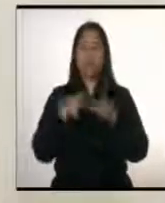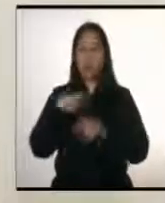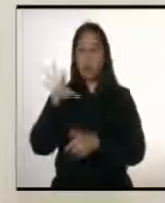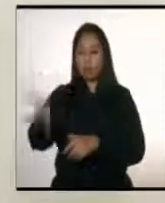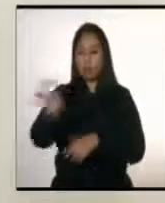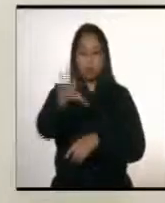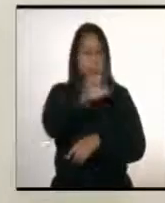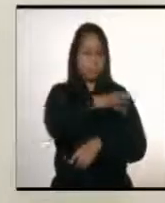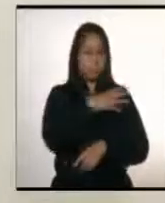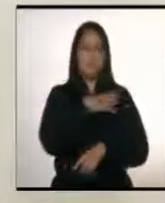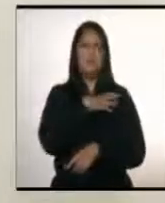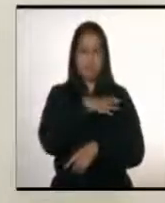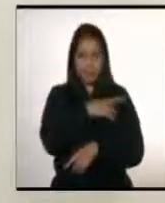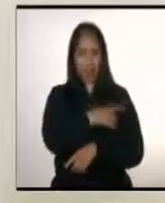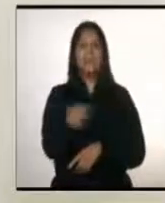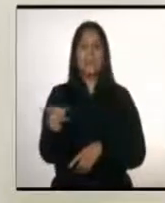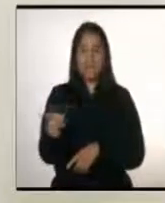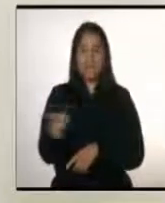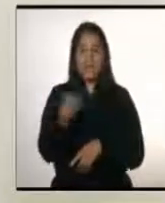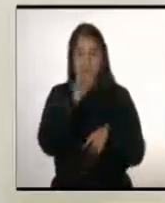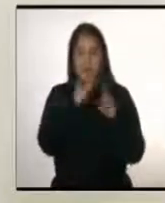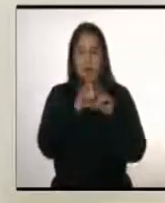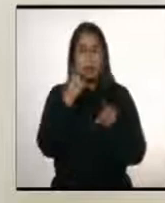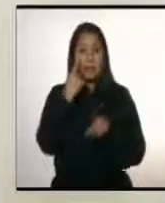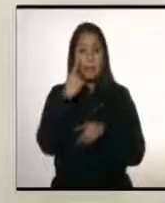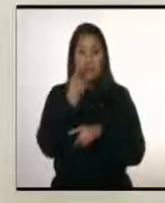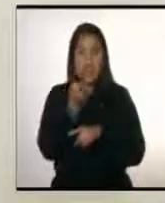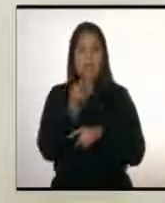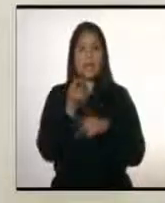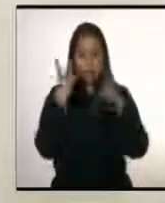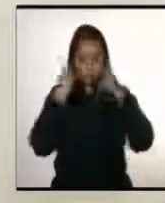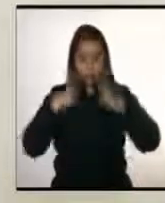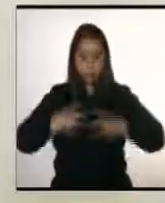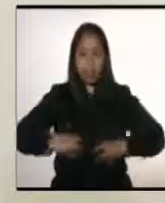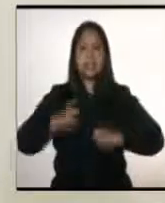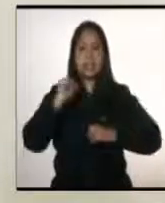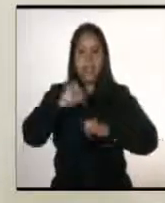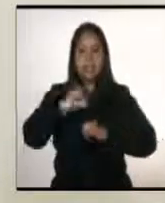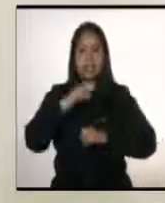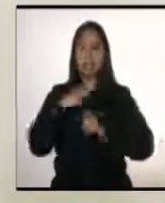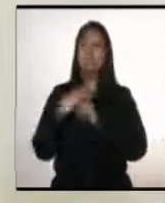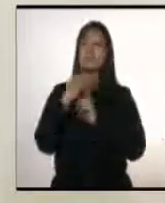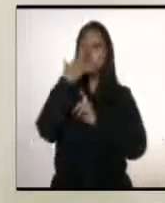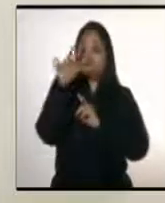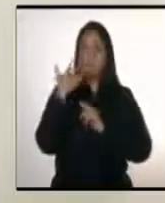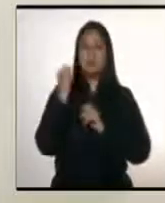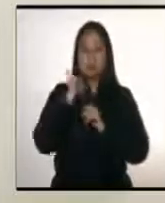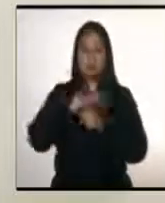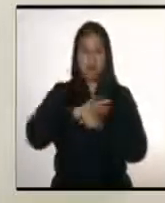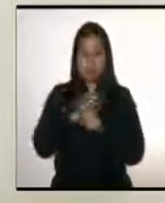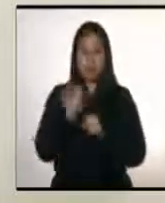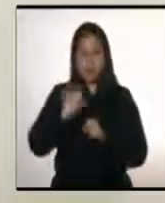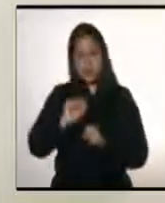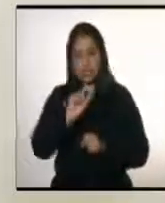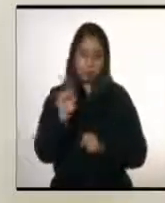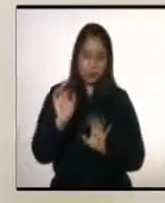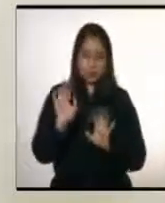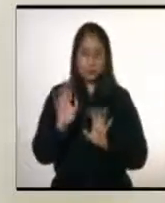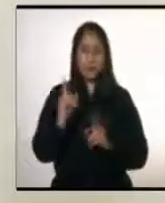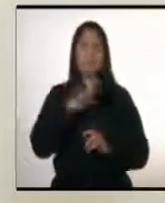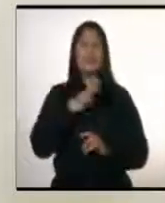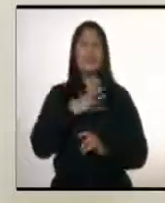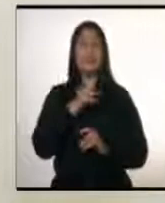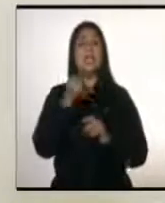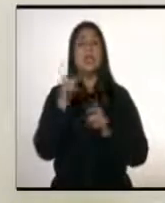las pruebas y poder determinar quiénes están contagiados y quiénes no. Tiene un fondo de 400 millones de